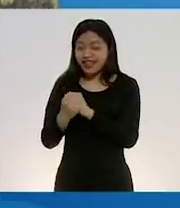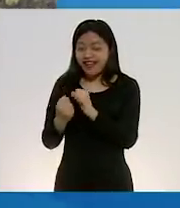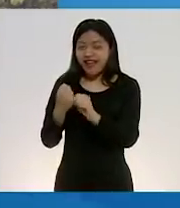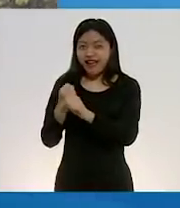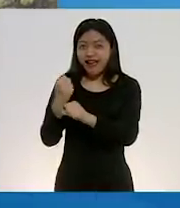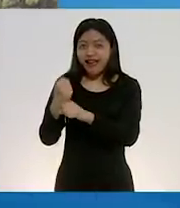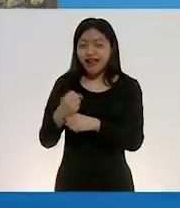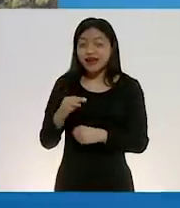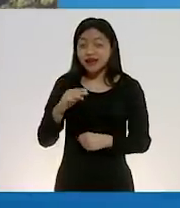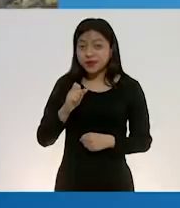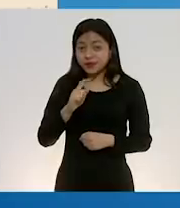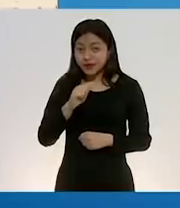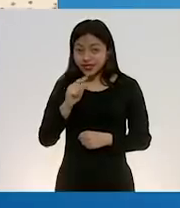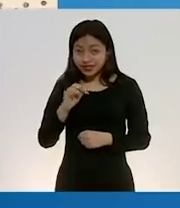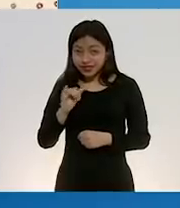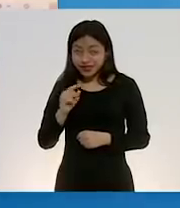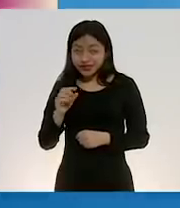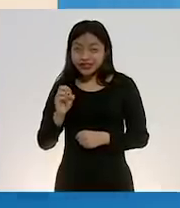español.